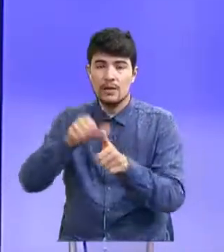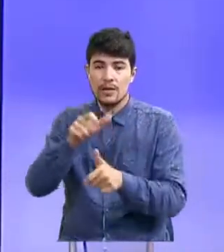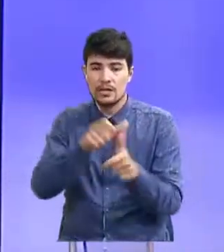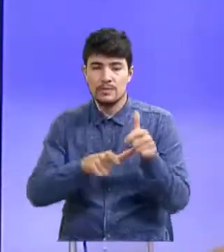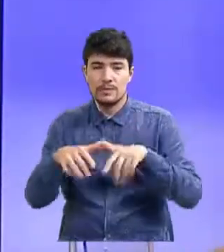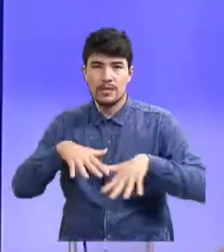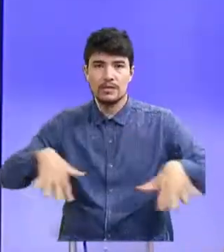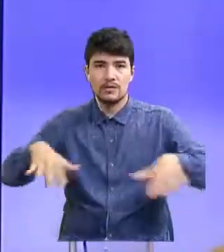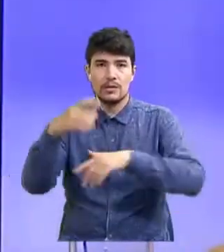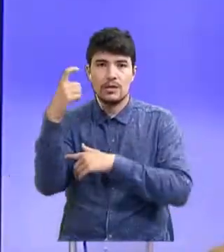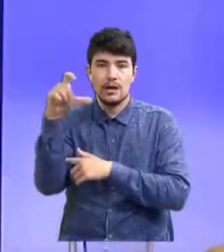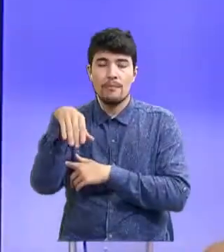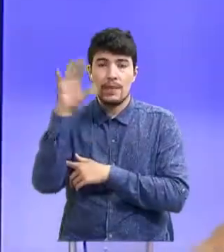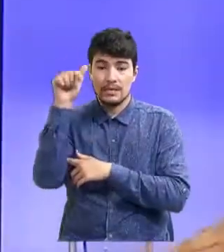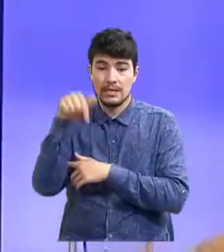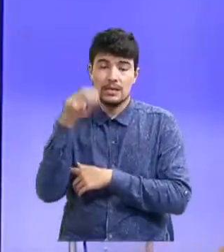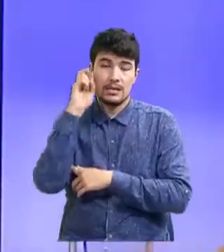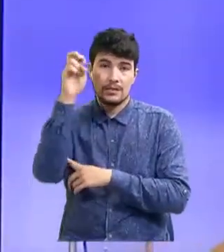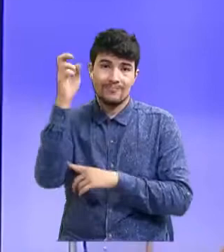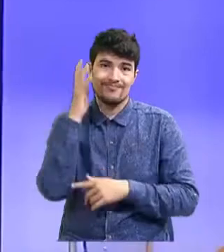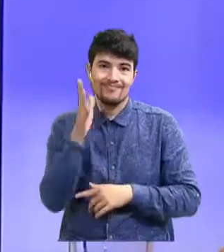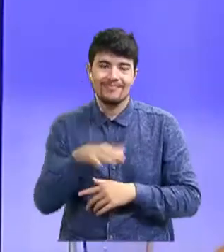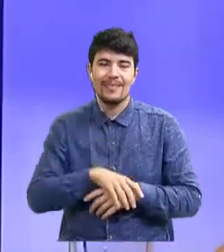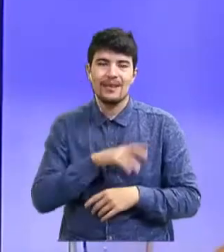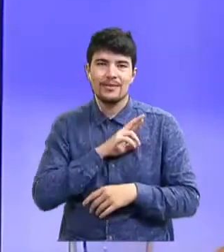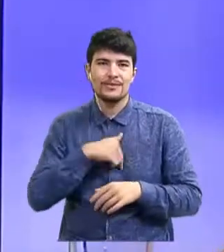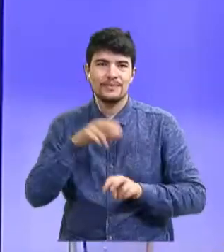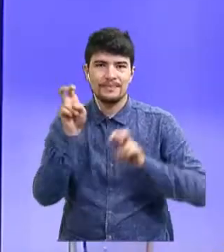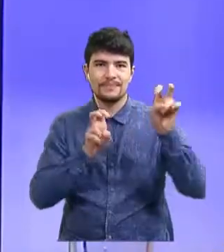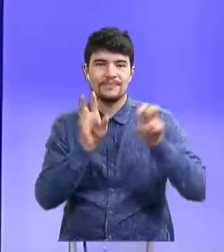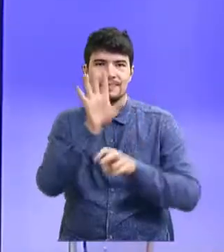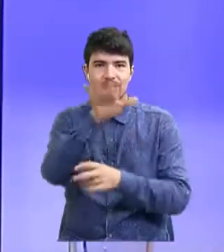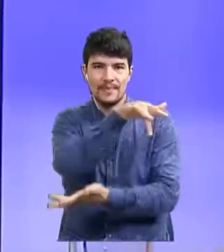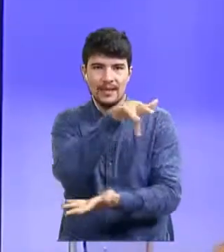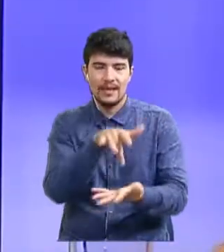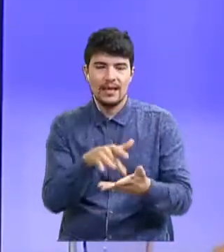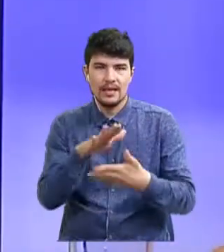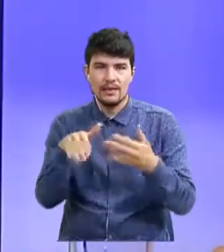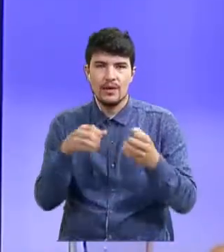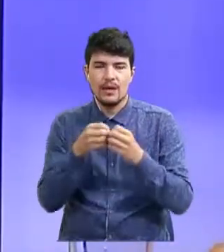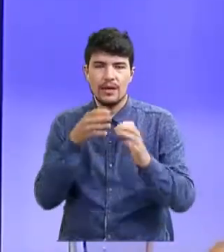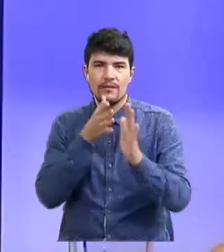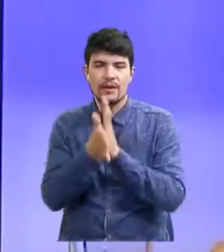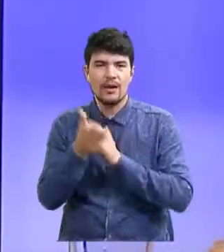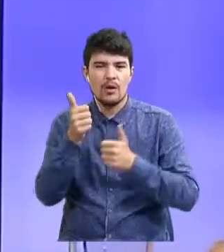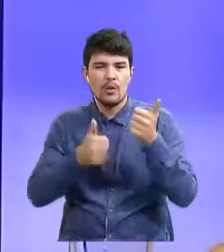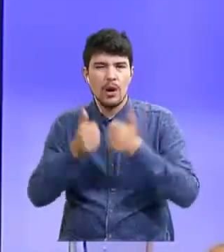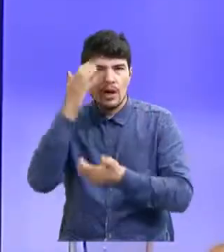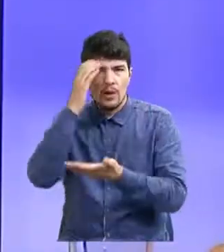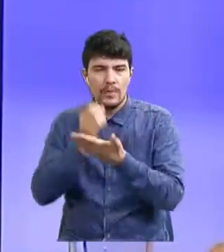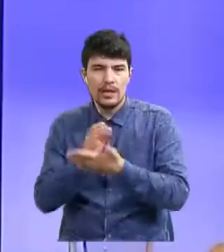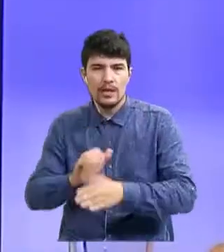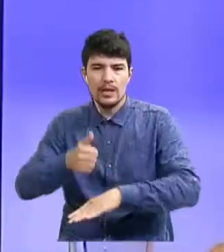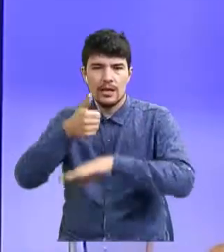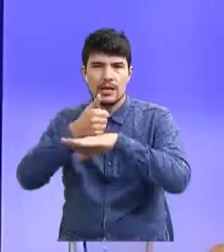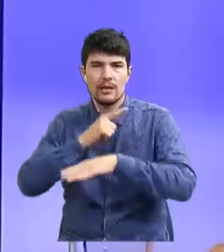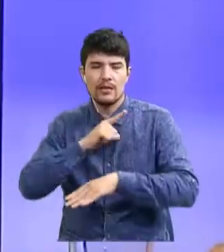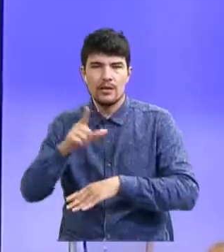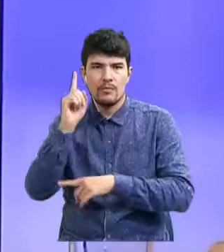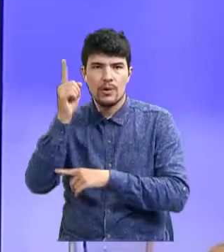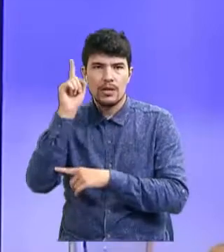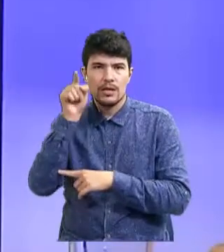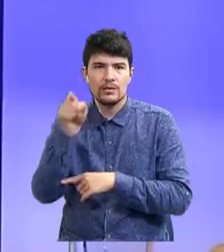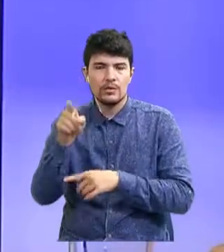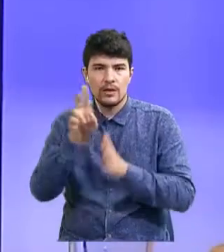zona de frontera, sobre todo acá en la zona de frontera. Nos vamos a una pausa comercial, ya regresamos con qué es lo que opinan la dirigencia política frente a